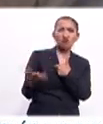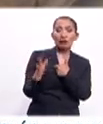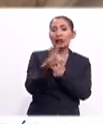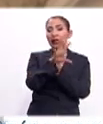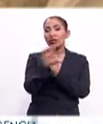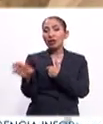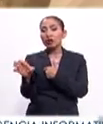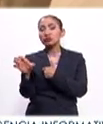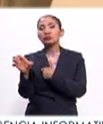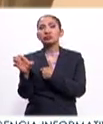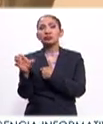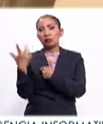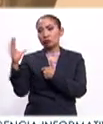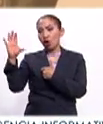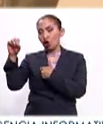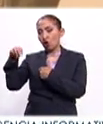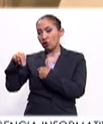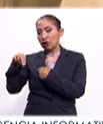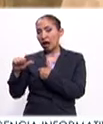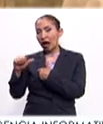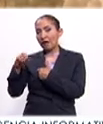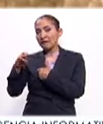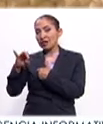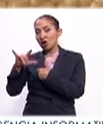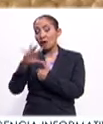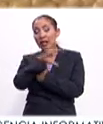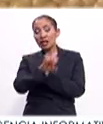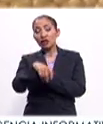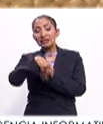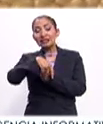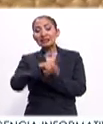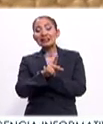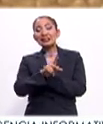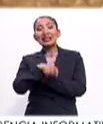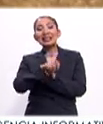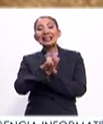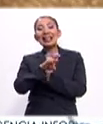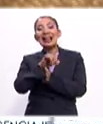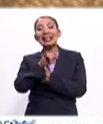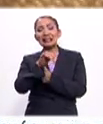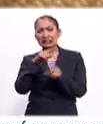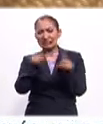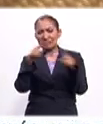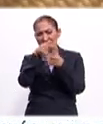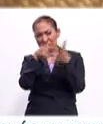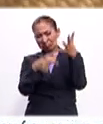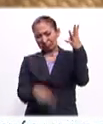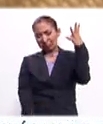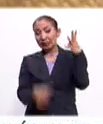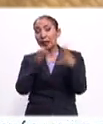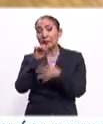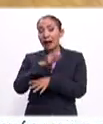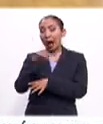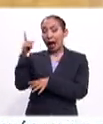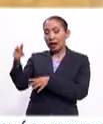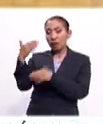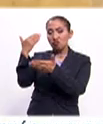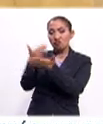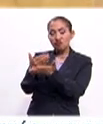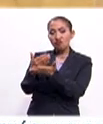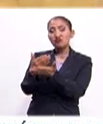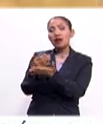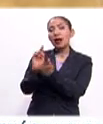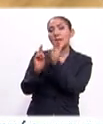de 500, según Conavio, 500 quelites diferentes. Hay también un ritmo estacional